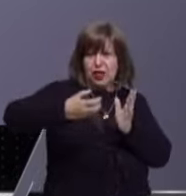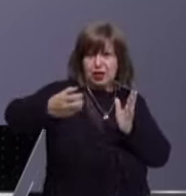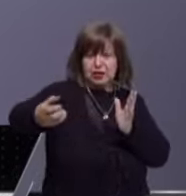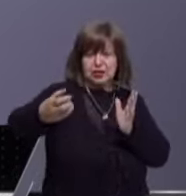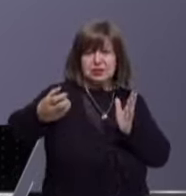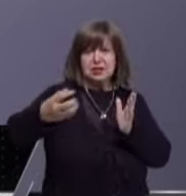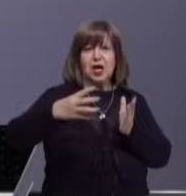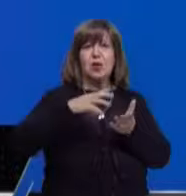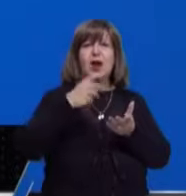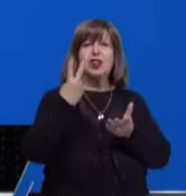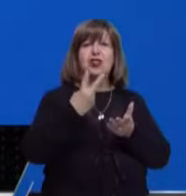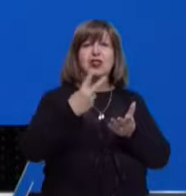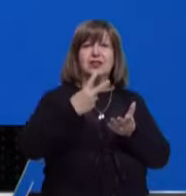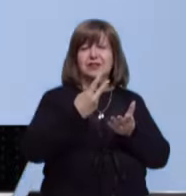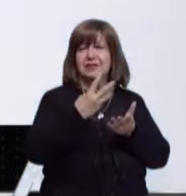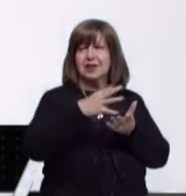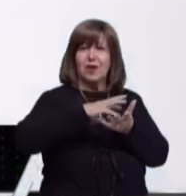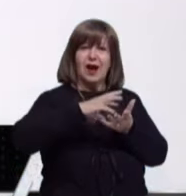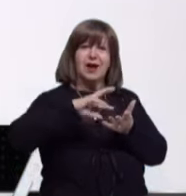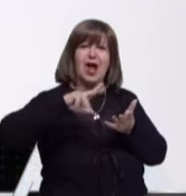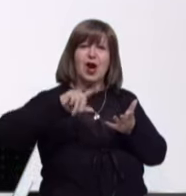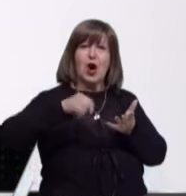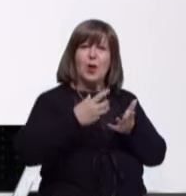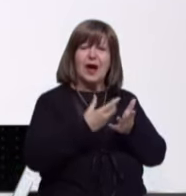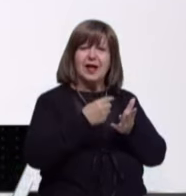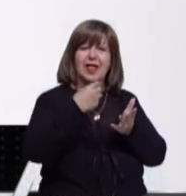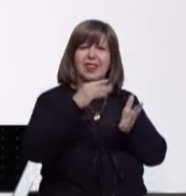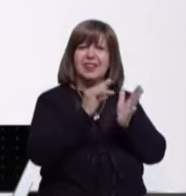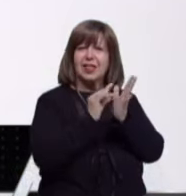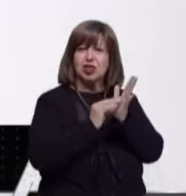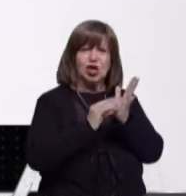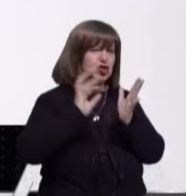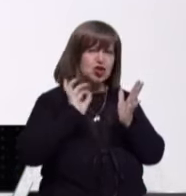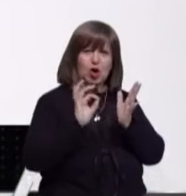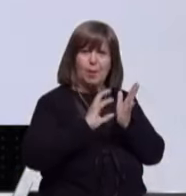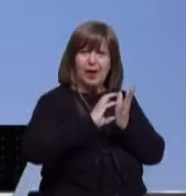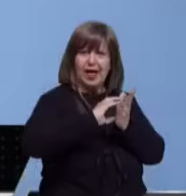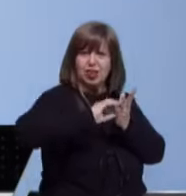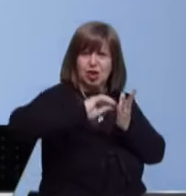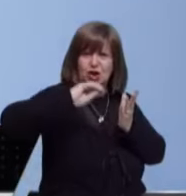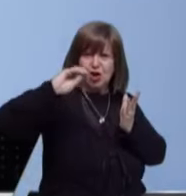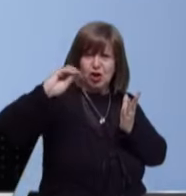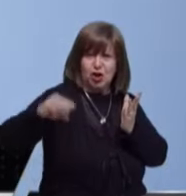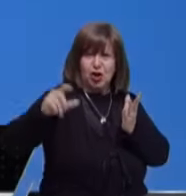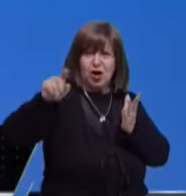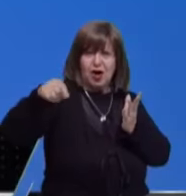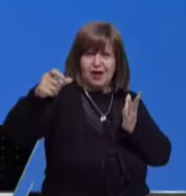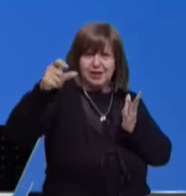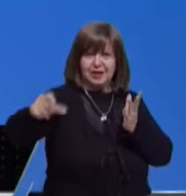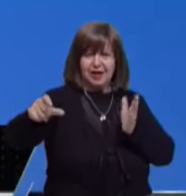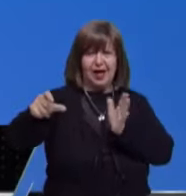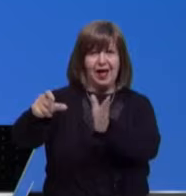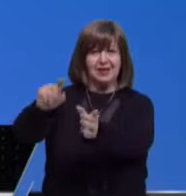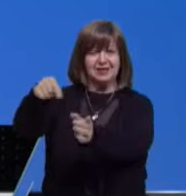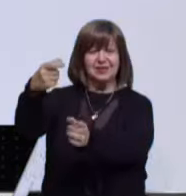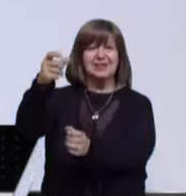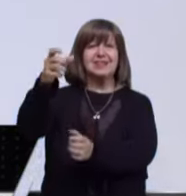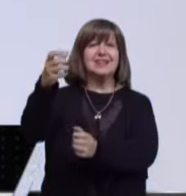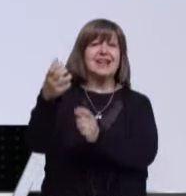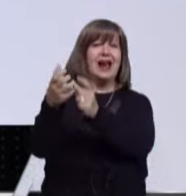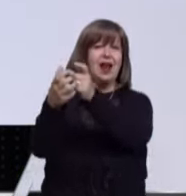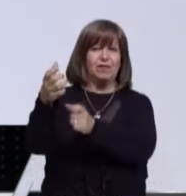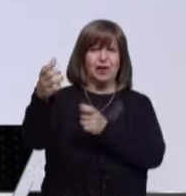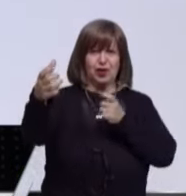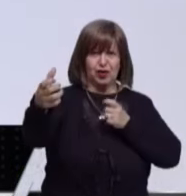control sobre su dispositivo y el delincuente puede acceder a todo lo que está en el dispositivo, a todas las aplicaciones, entre ellas